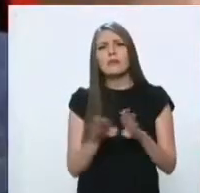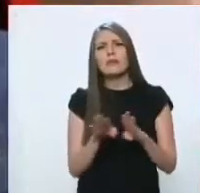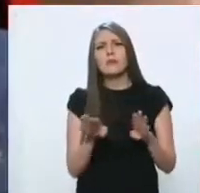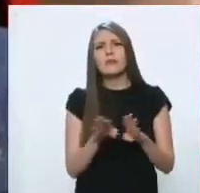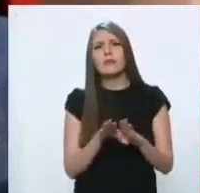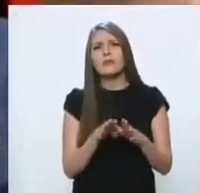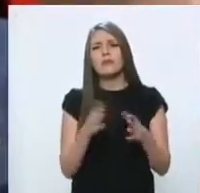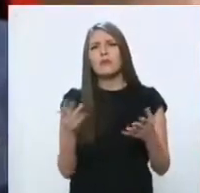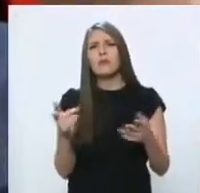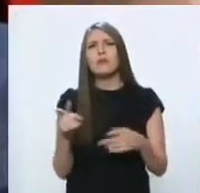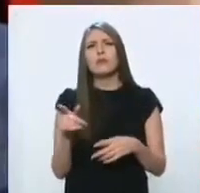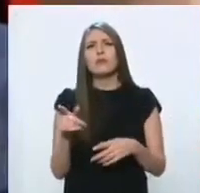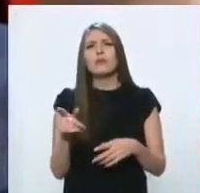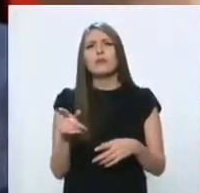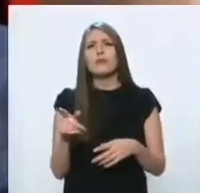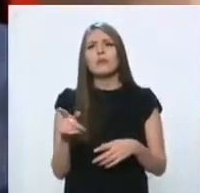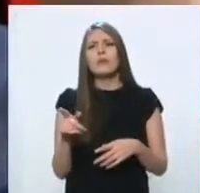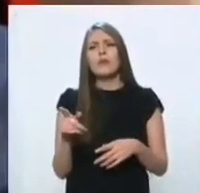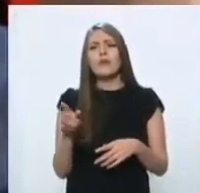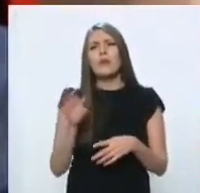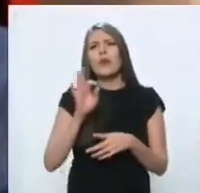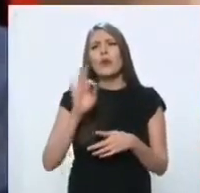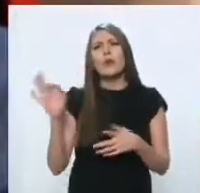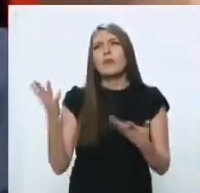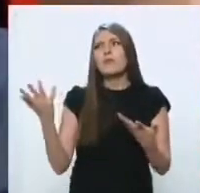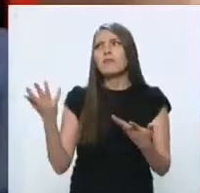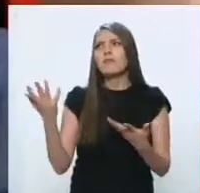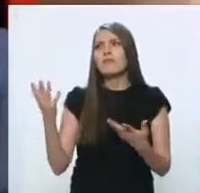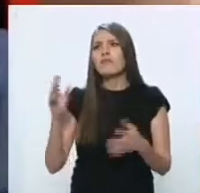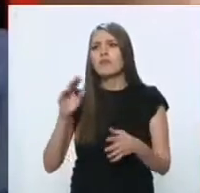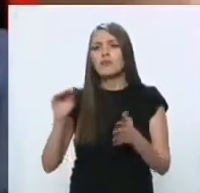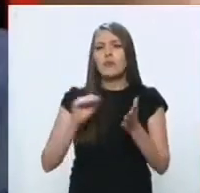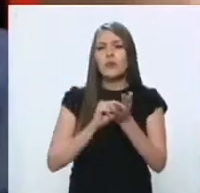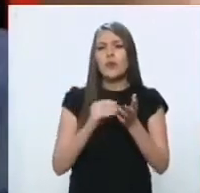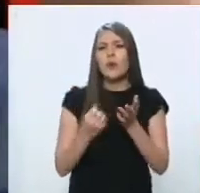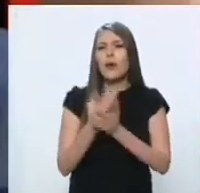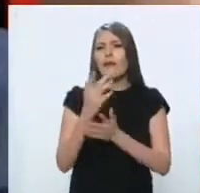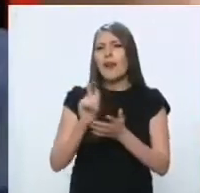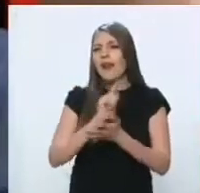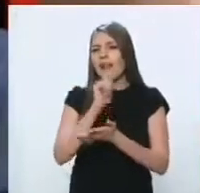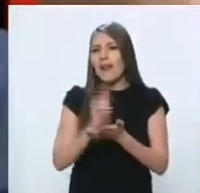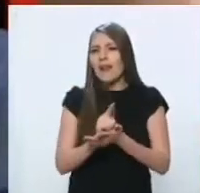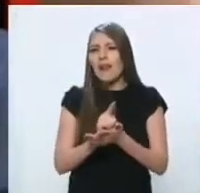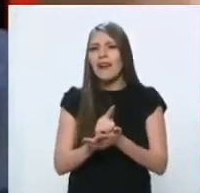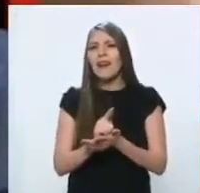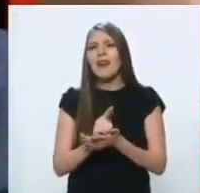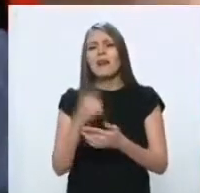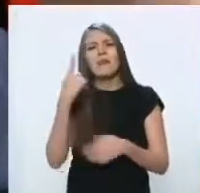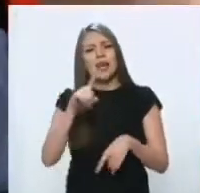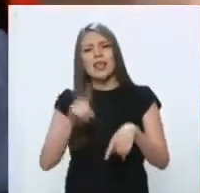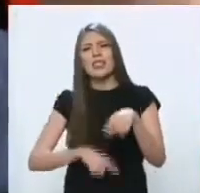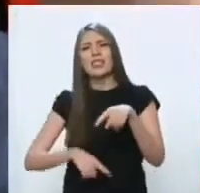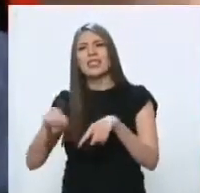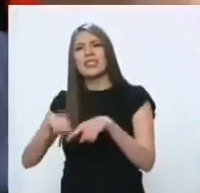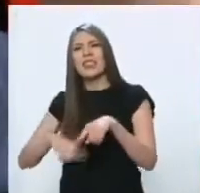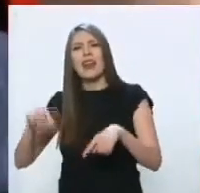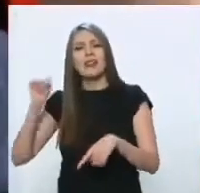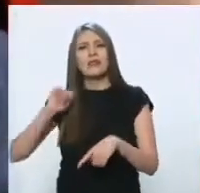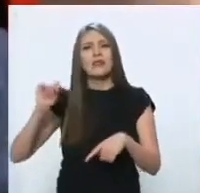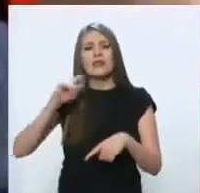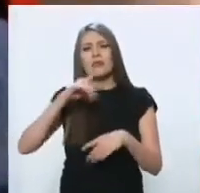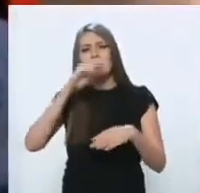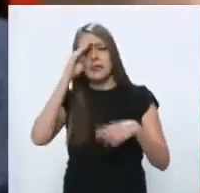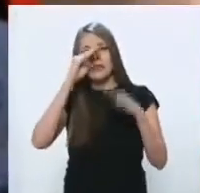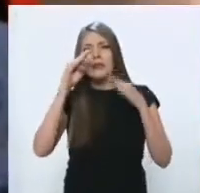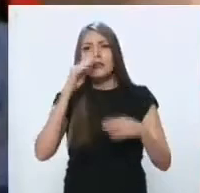que pudo haber sido, digamos, una nueva ley de telecomunicaciones donde se rompiera con los monopolios. No se hizo,